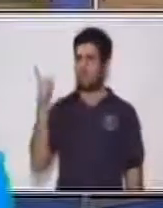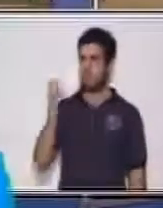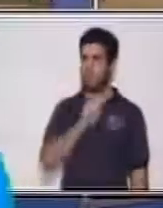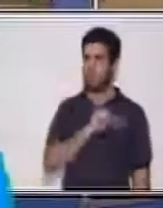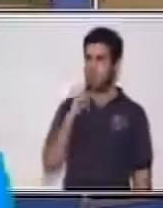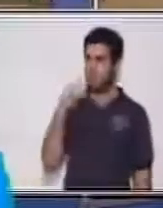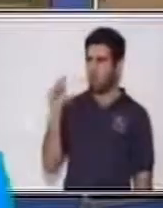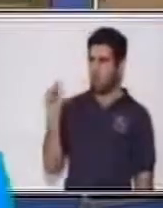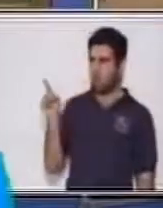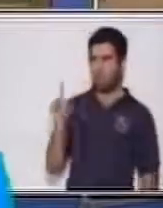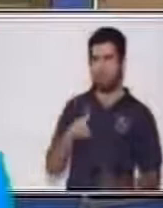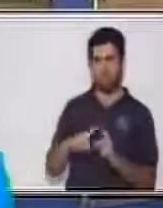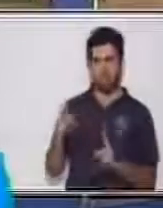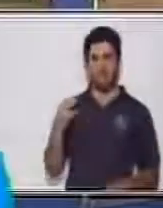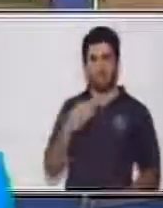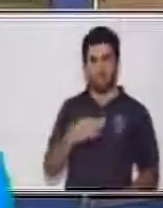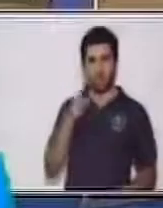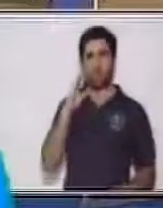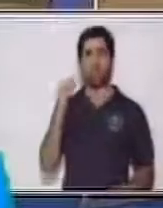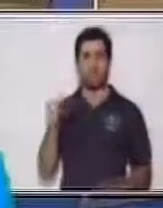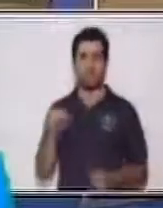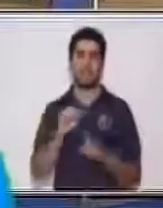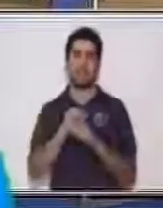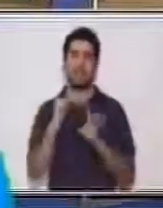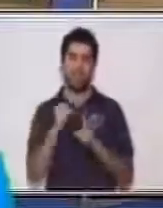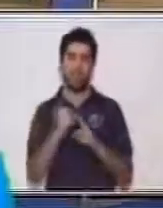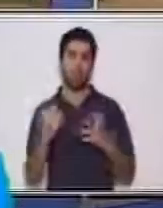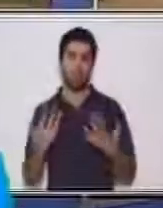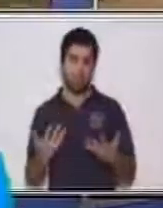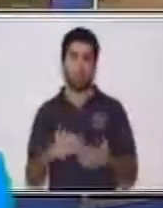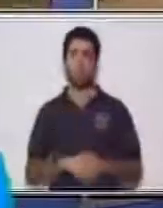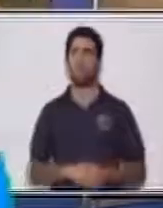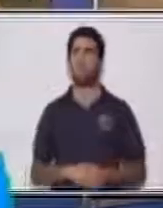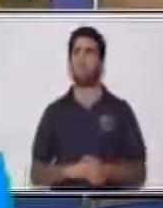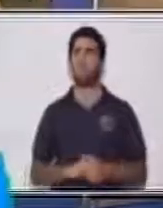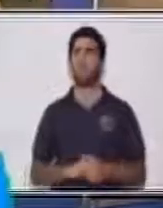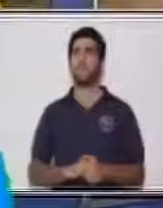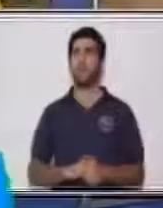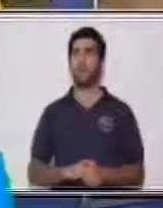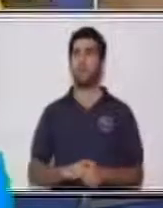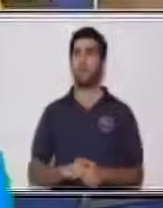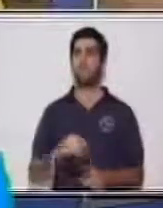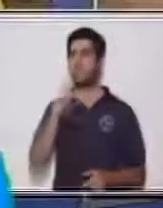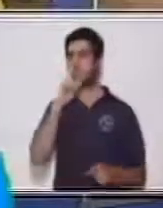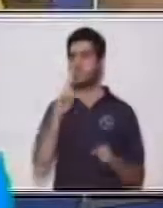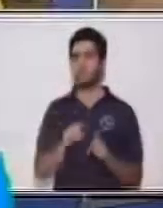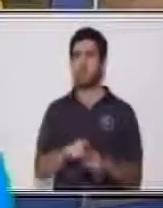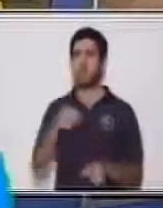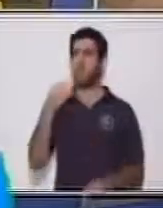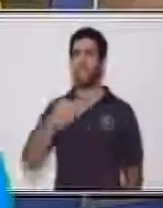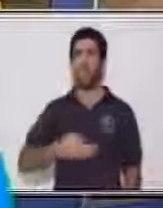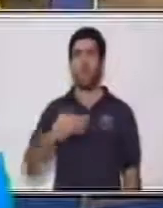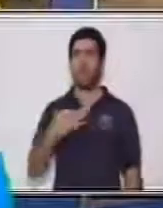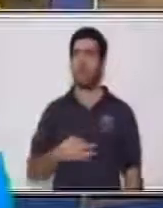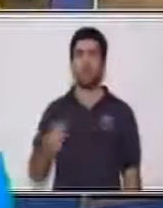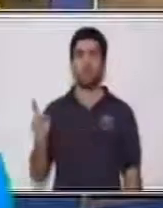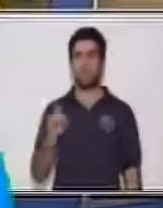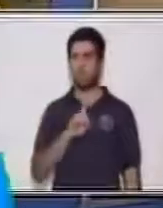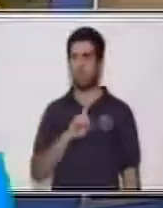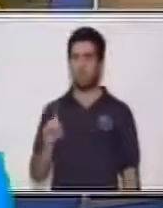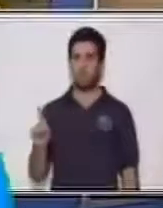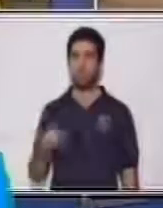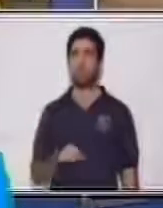compañeros, pero es por la situación en la que se están presentando. Y tenemos también la informal. ¿Cuál es la